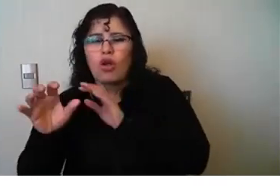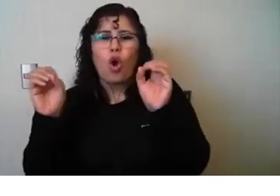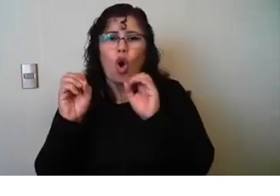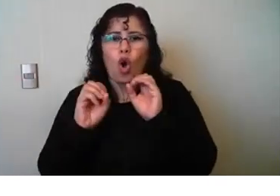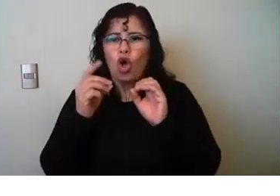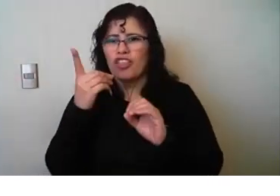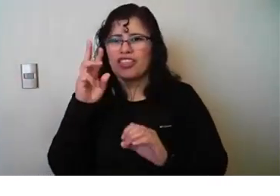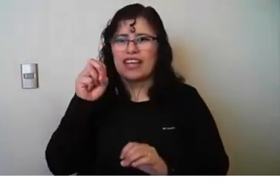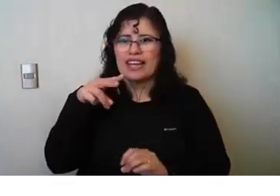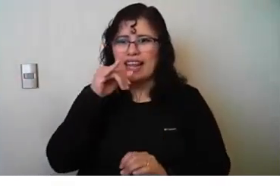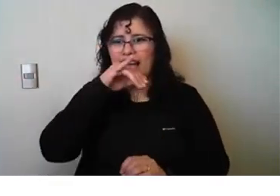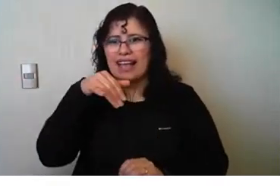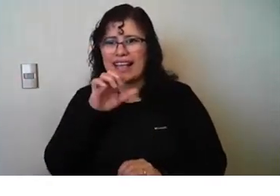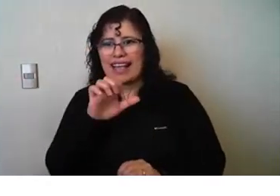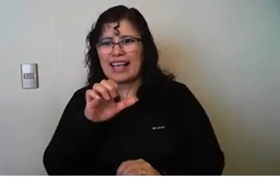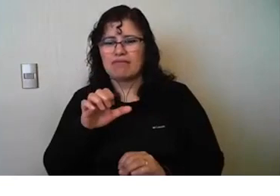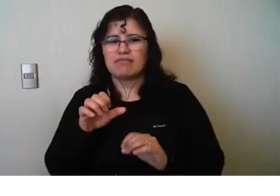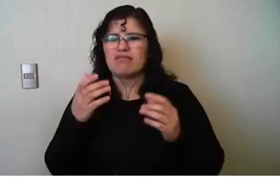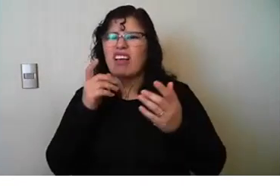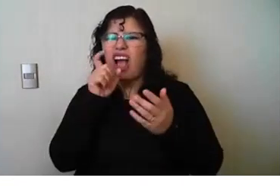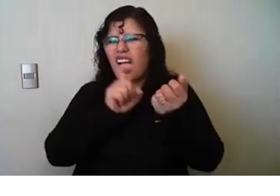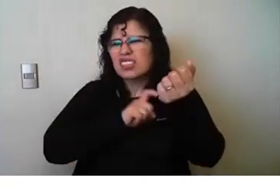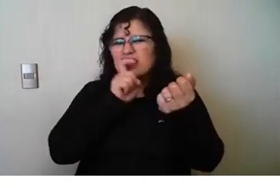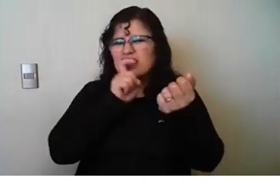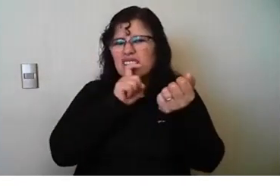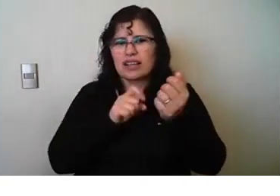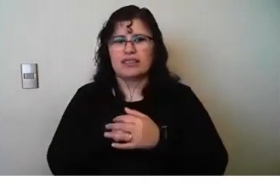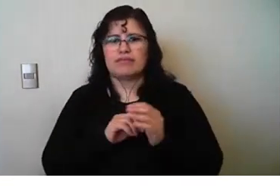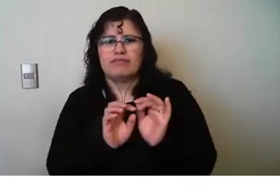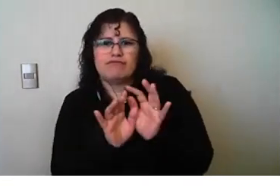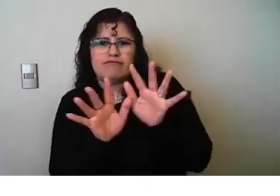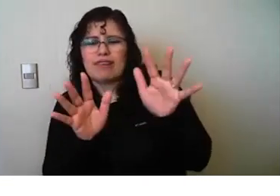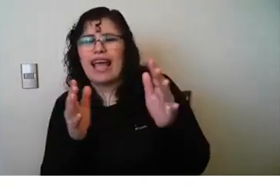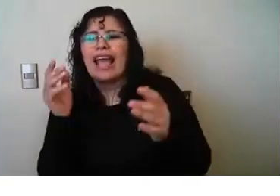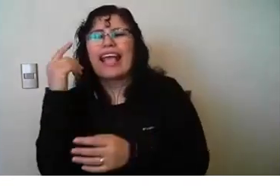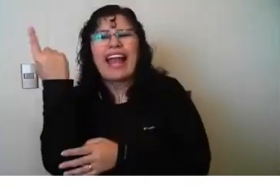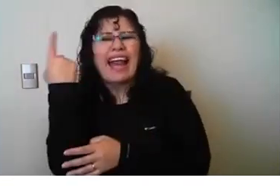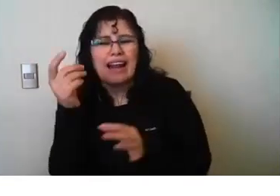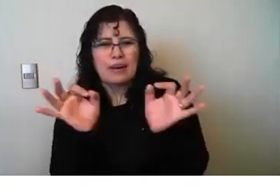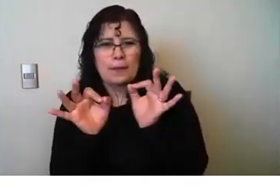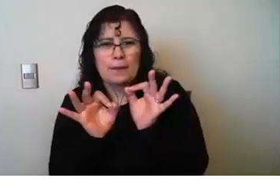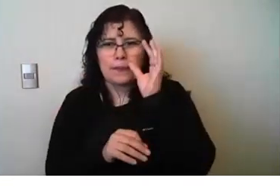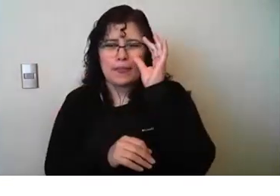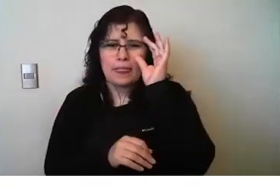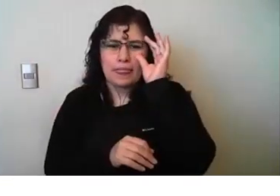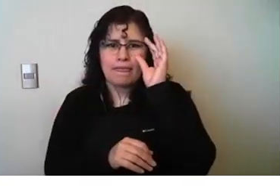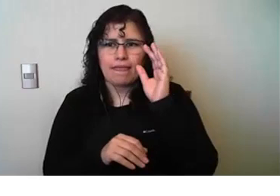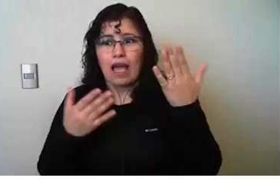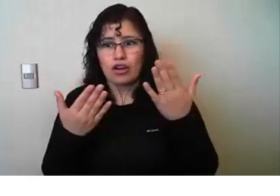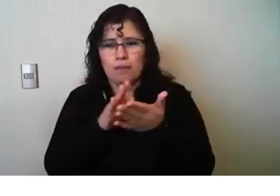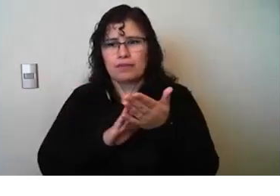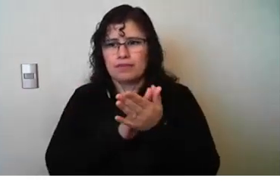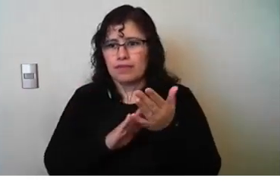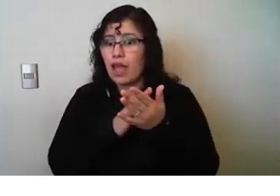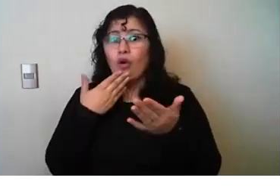la sangre. En términos bien generales, tenemos un sistema, si la sangre entra, tiene que obviamente salir y lo